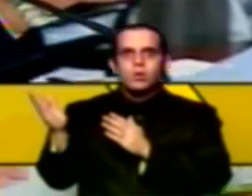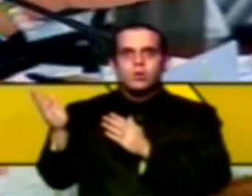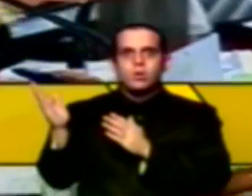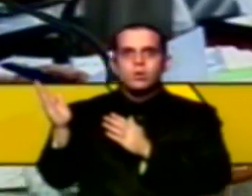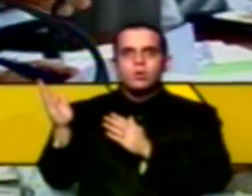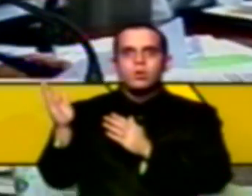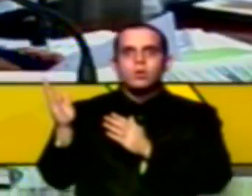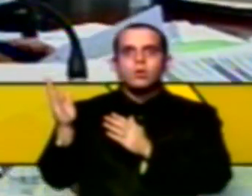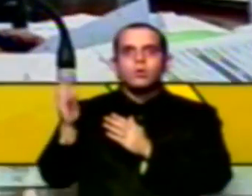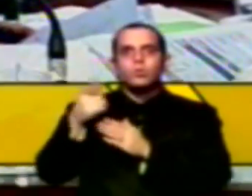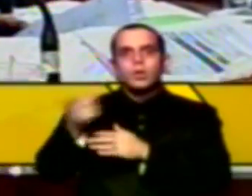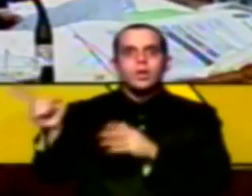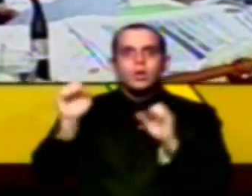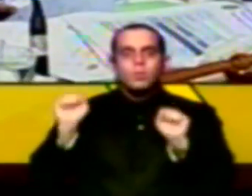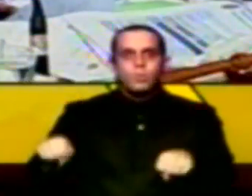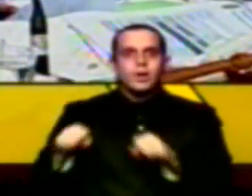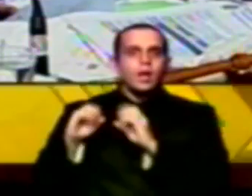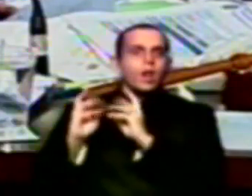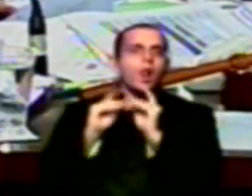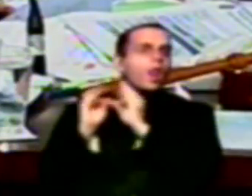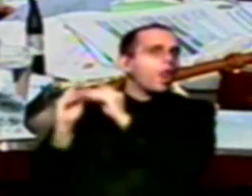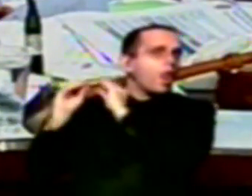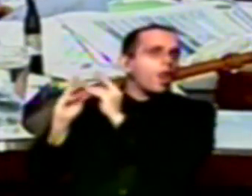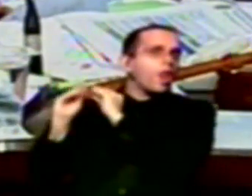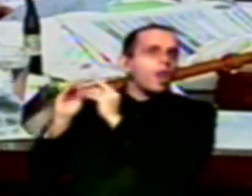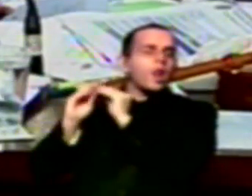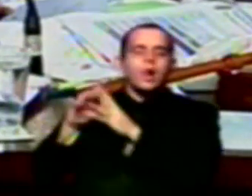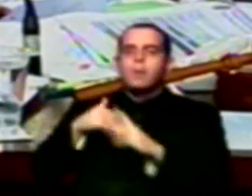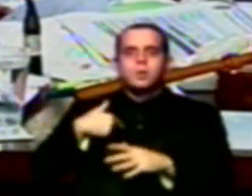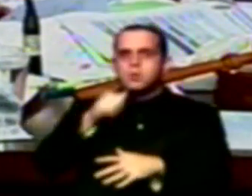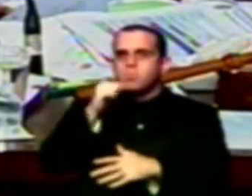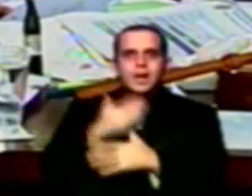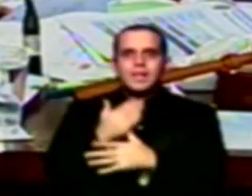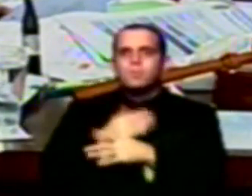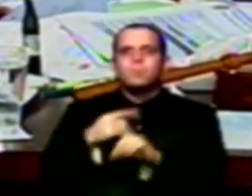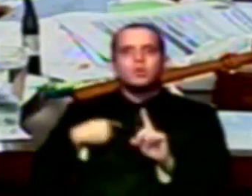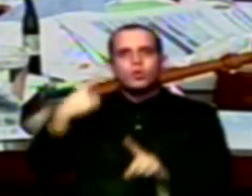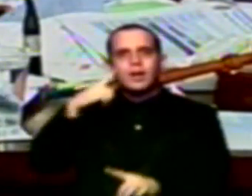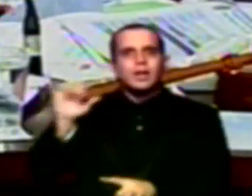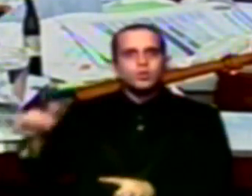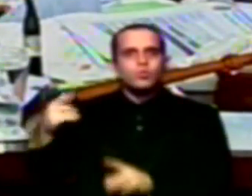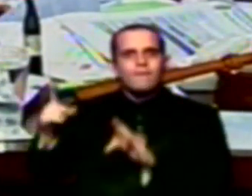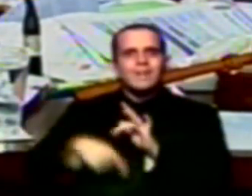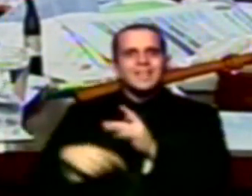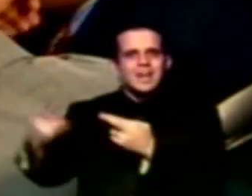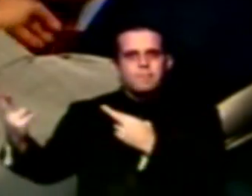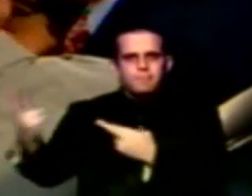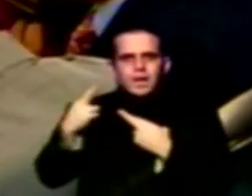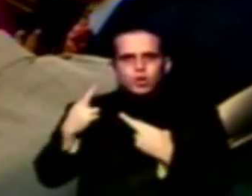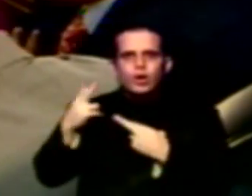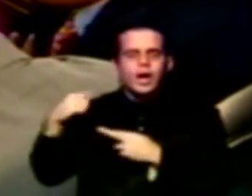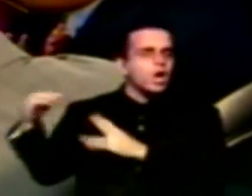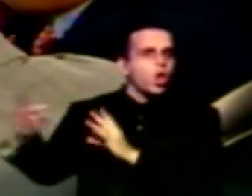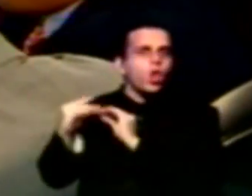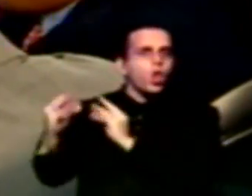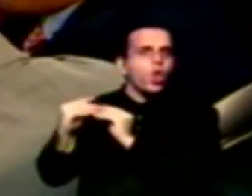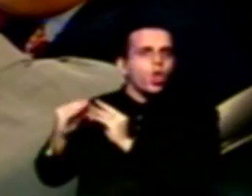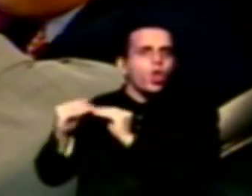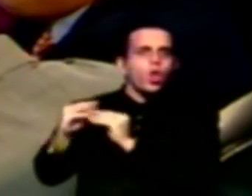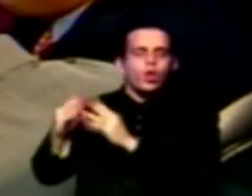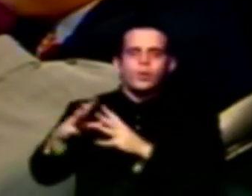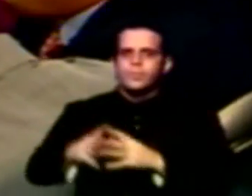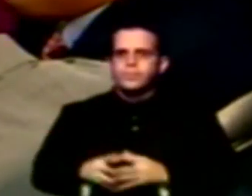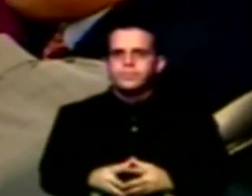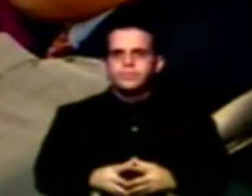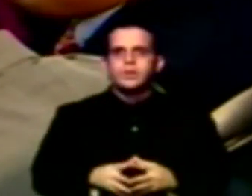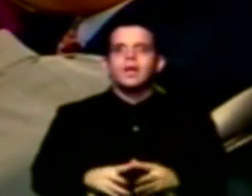van a desenfocar, pero creo que es una falta de respeto. Es una falta de respeto. El representante por el Partido Popular Democrático, Luis Vega, calificó la